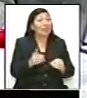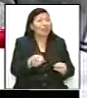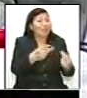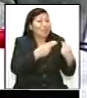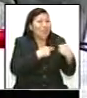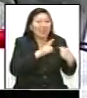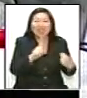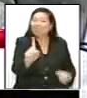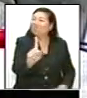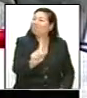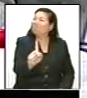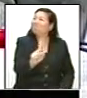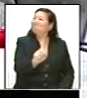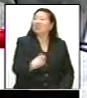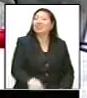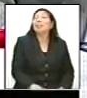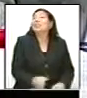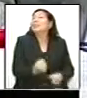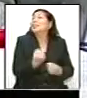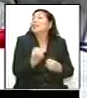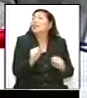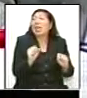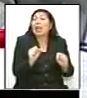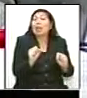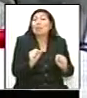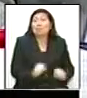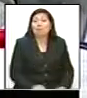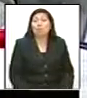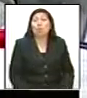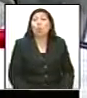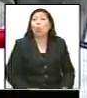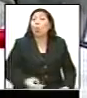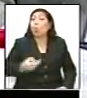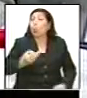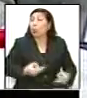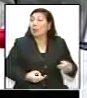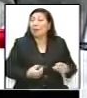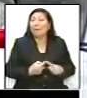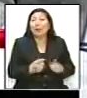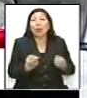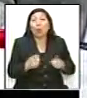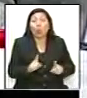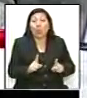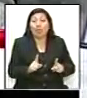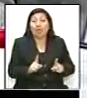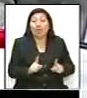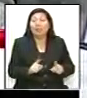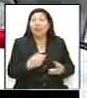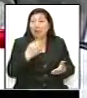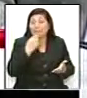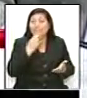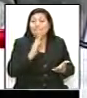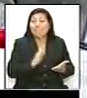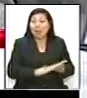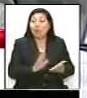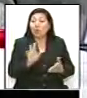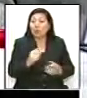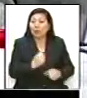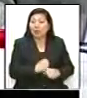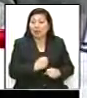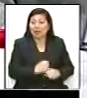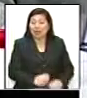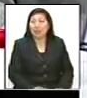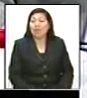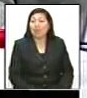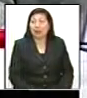atribución, salvo por la vía del juicio político, pero cuando se ha cometido un delito en el ejercicio de la